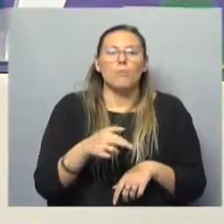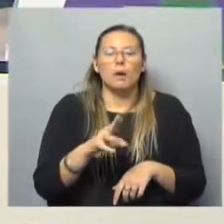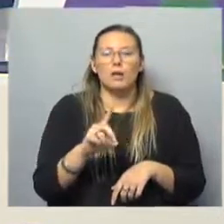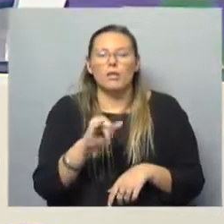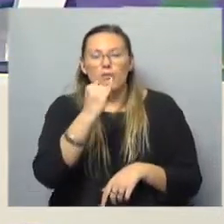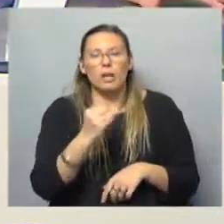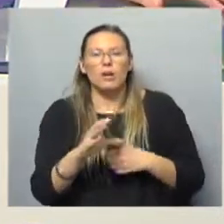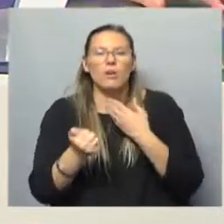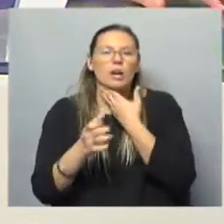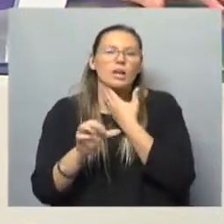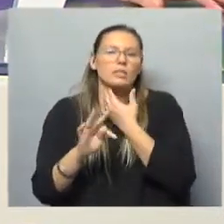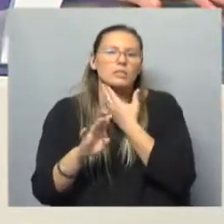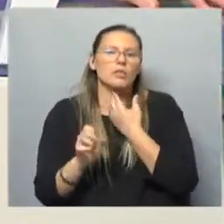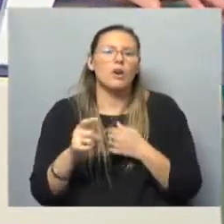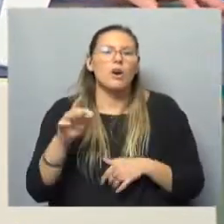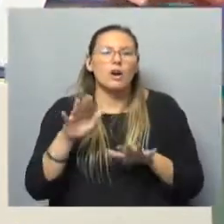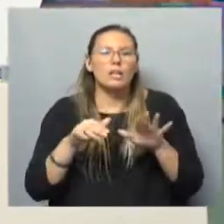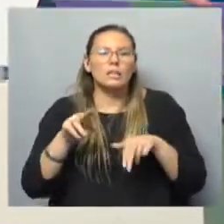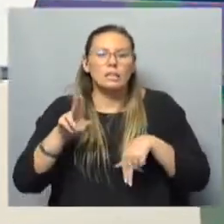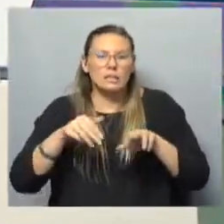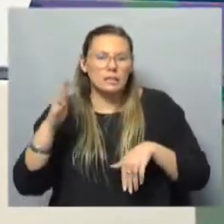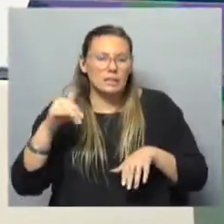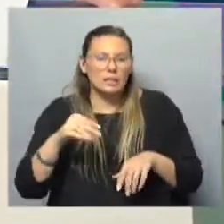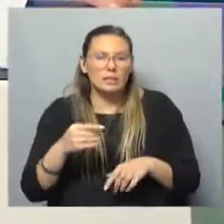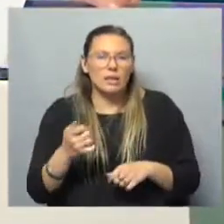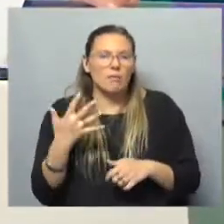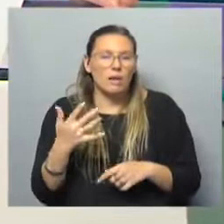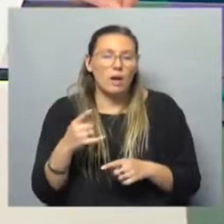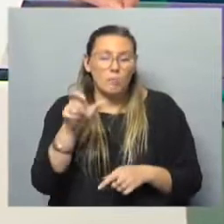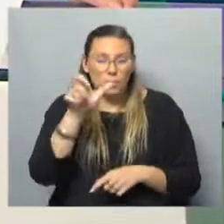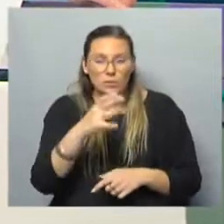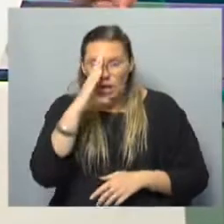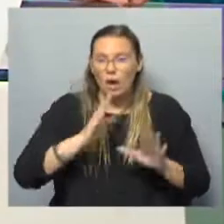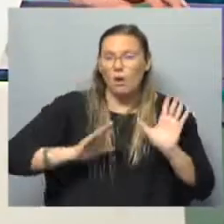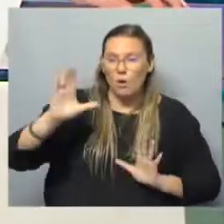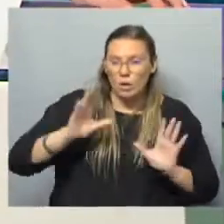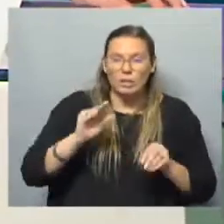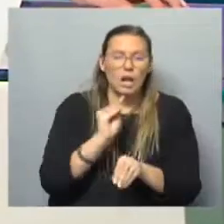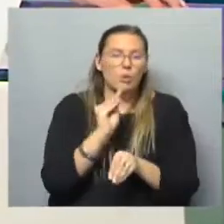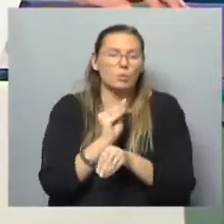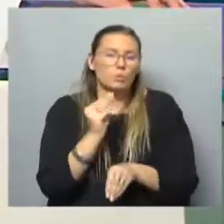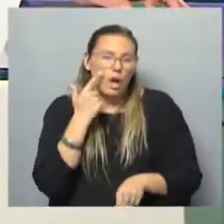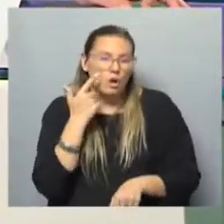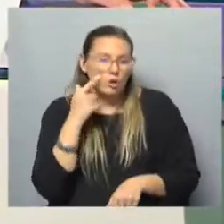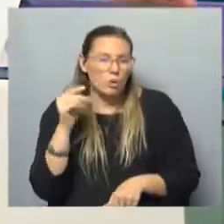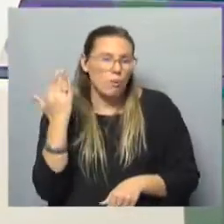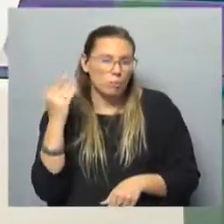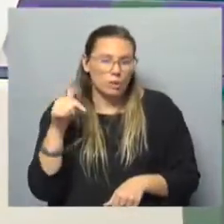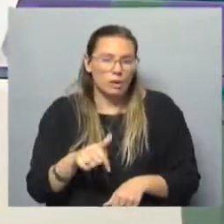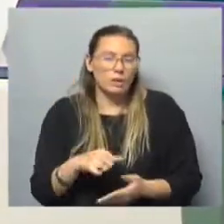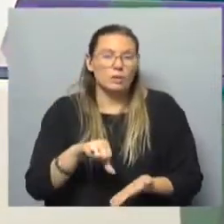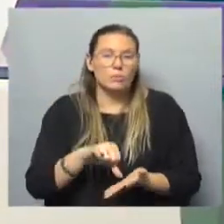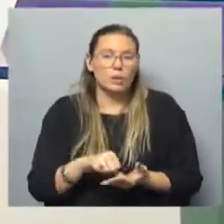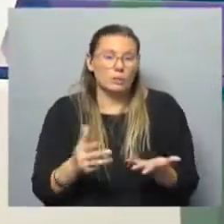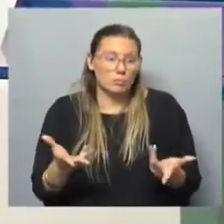Flaco Castro, Tinta Brava. Bueno, figuras del carnaval y de la cultura popular de nuestro país. Así que bueno,